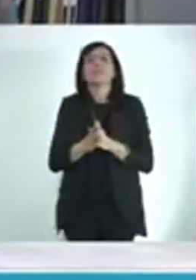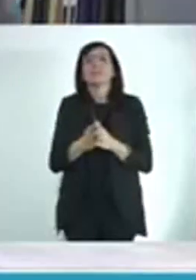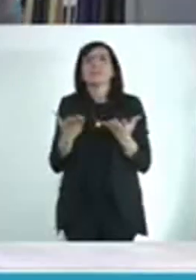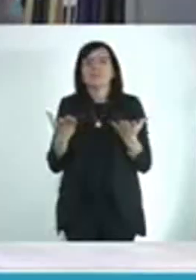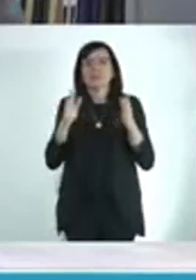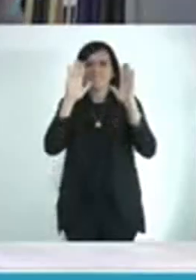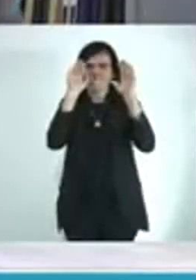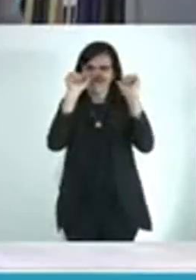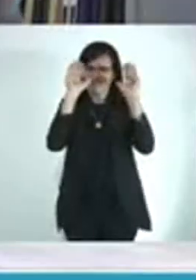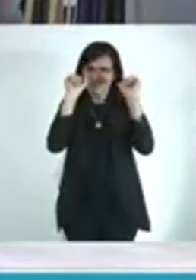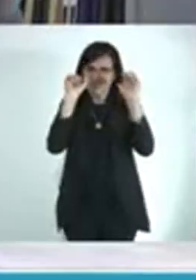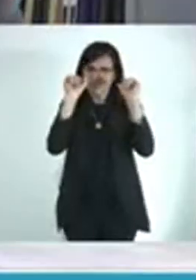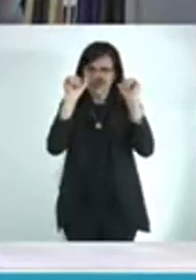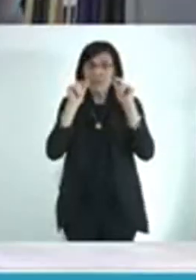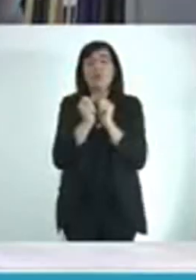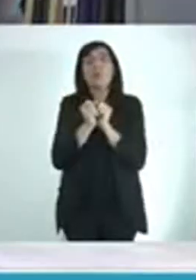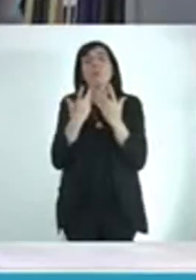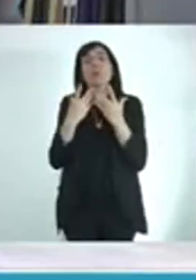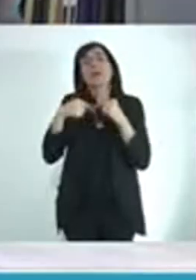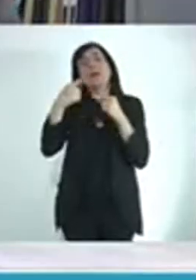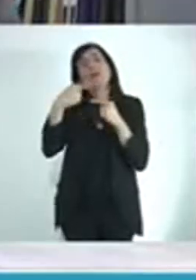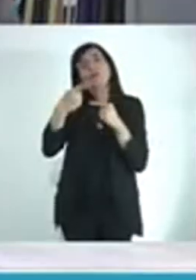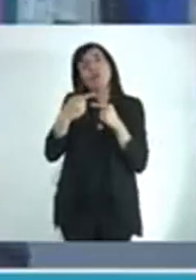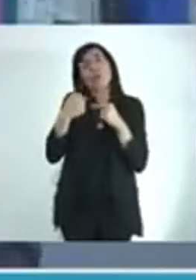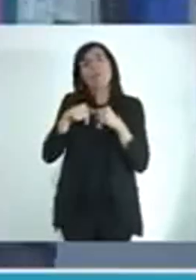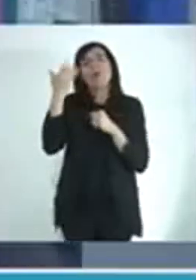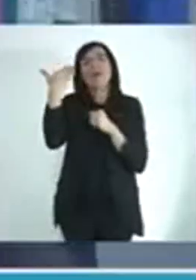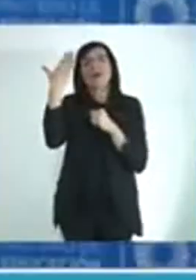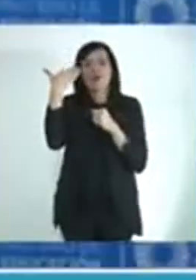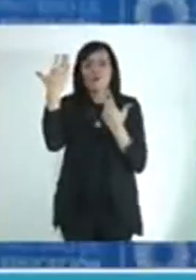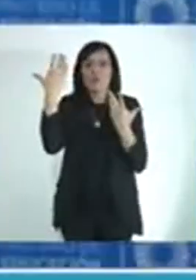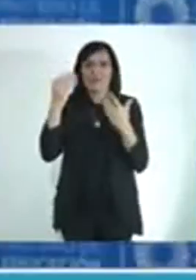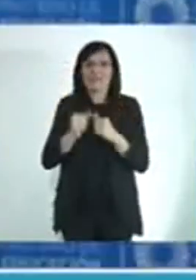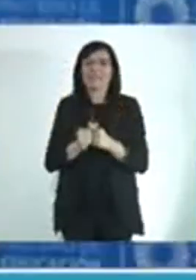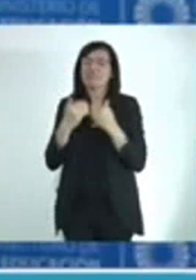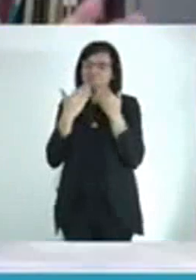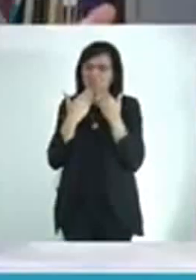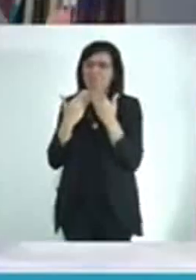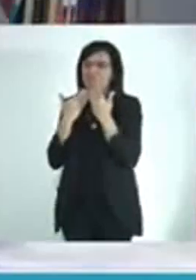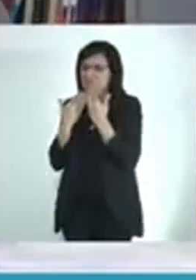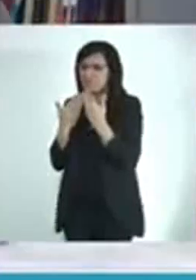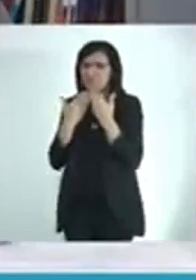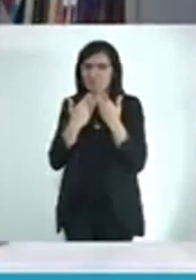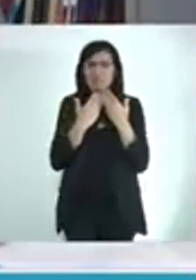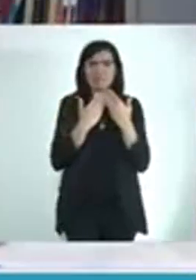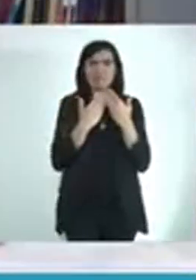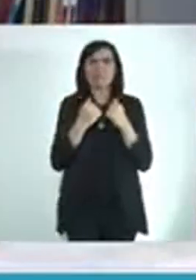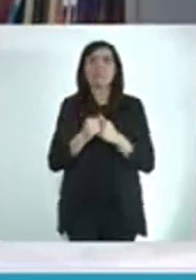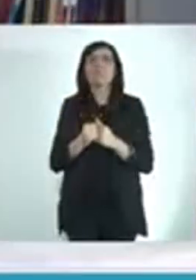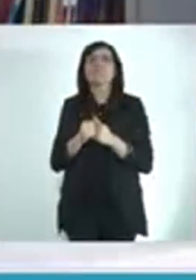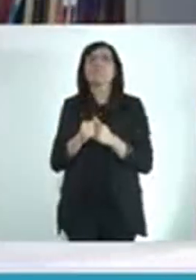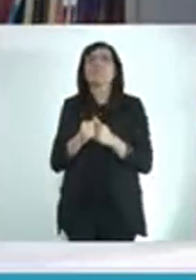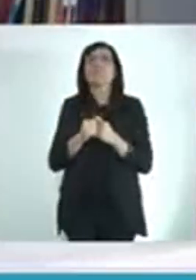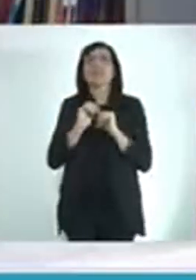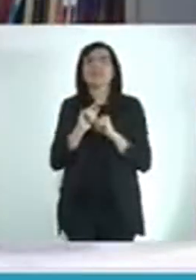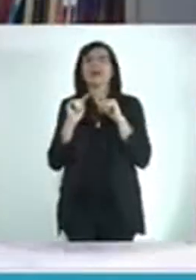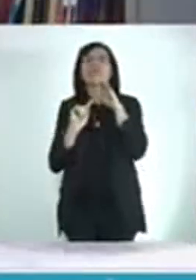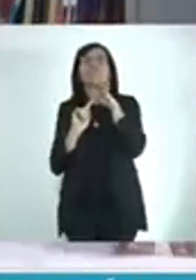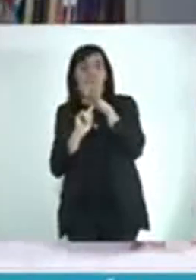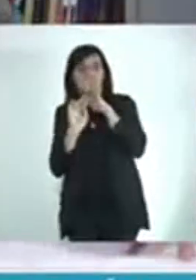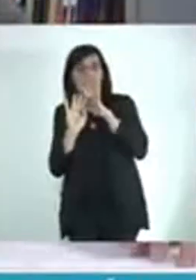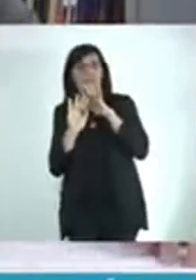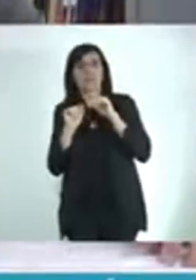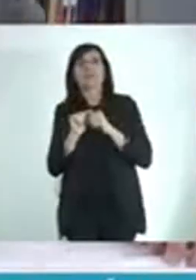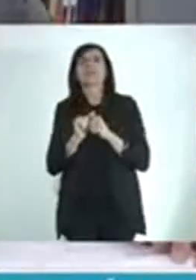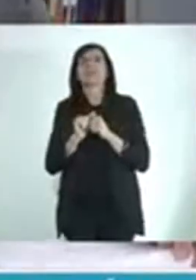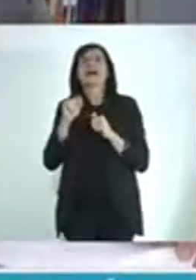queda más que despedirlos para poder continuar con el cuarto congreso. Muchísimas gracias. Muchas gracias a ustedes. Se quedan ahí, tomen un poquito de agua, porque nosotros vamos